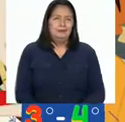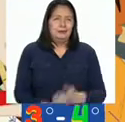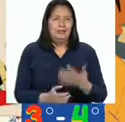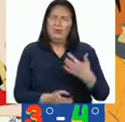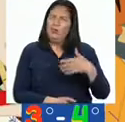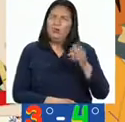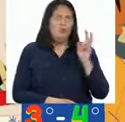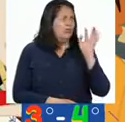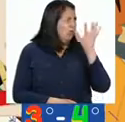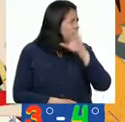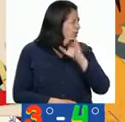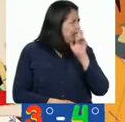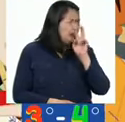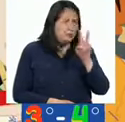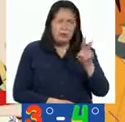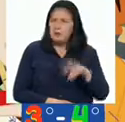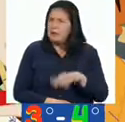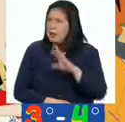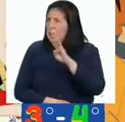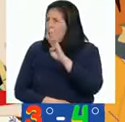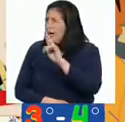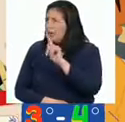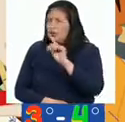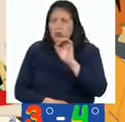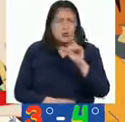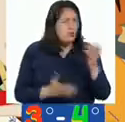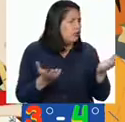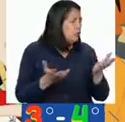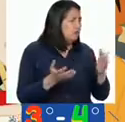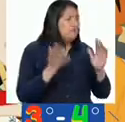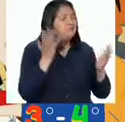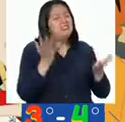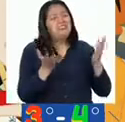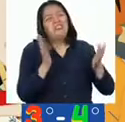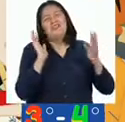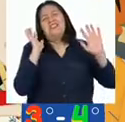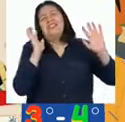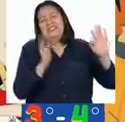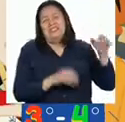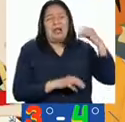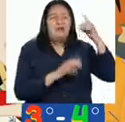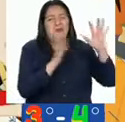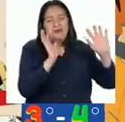Hace rato que no veo a Bartolo. ¿Dónde andará? Haciendo alguna locura, seguro.